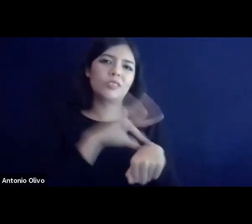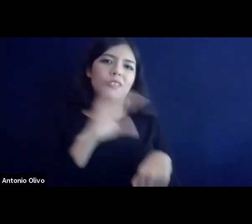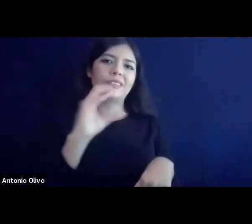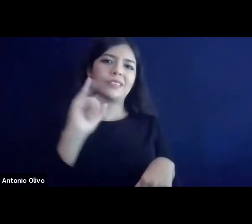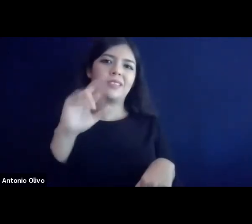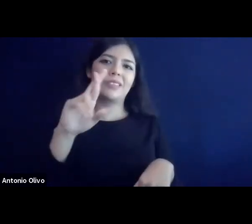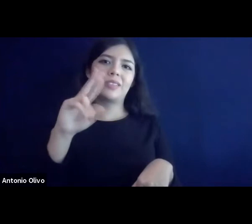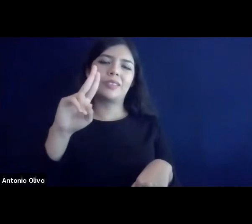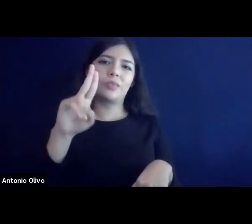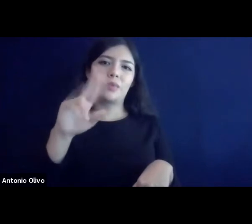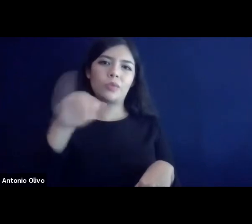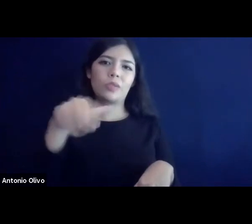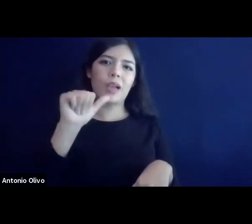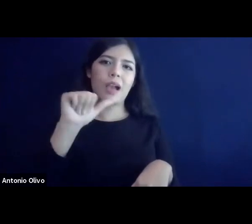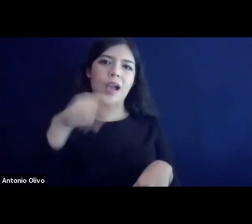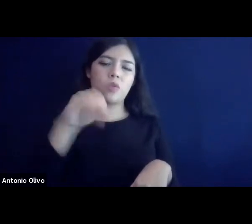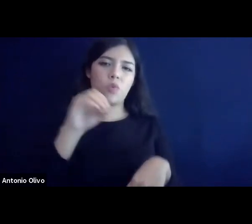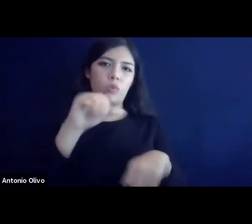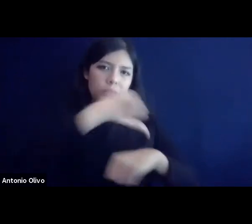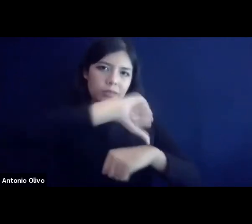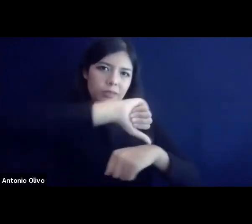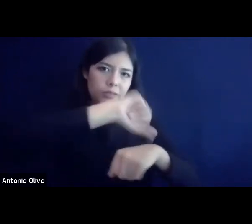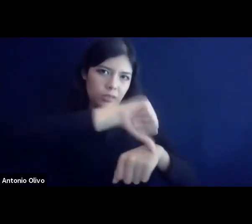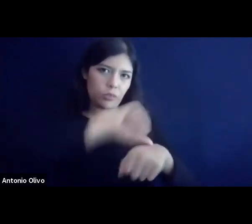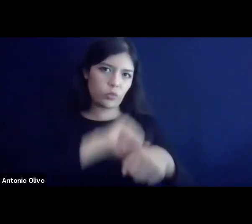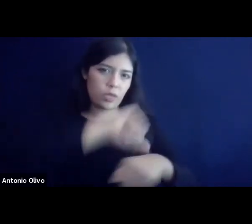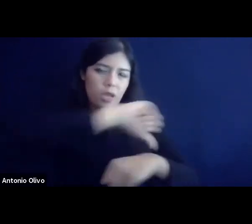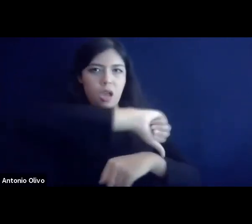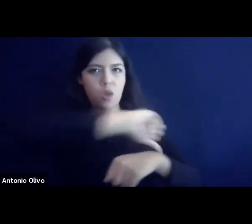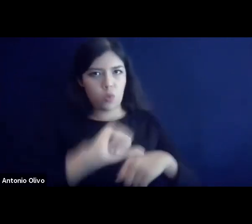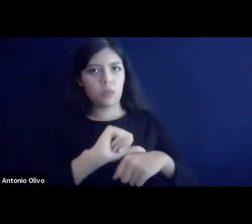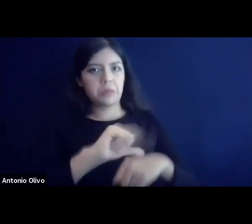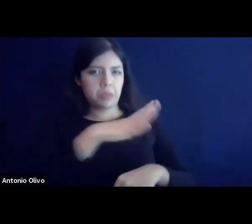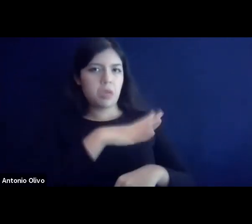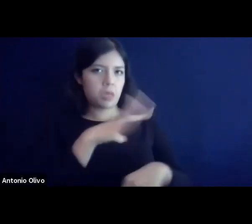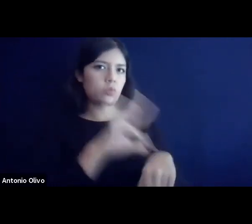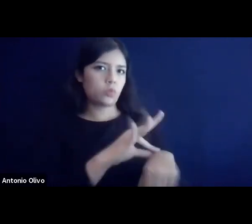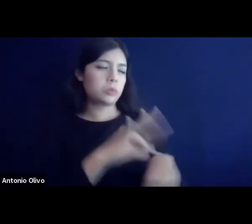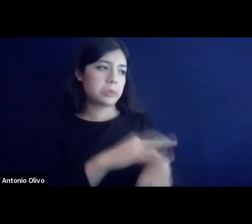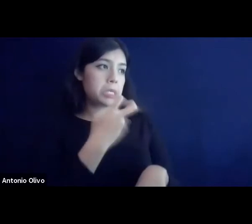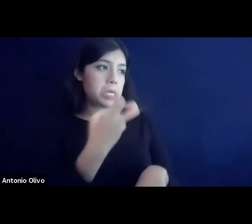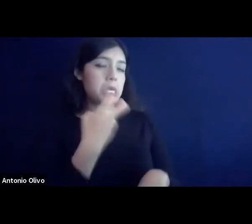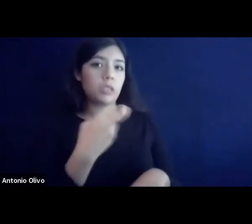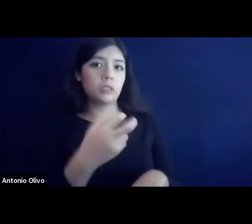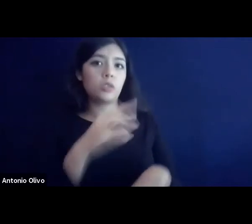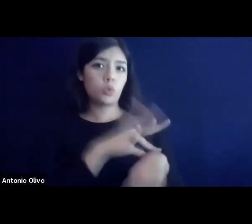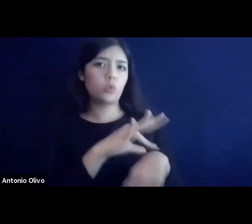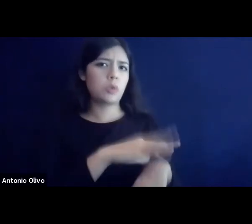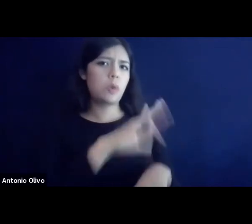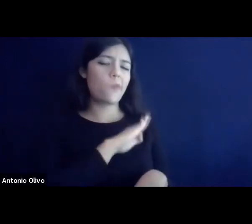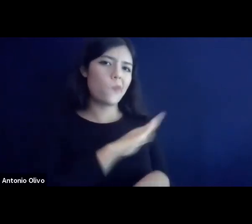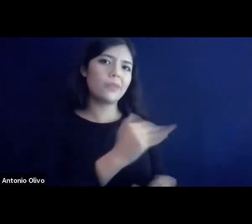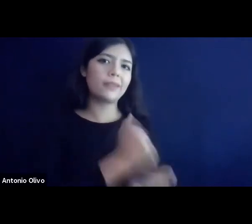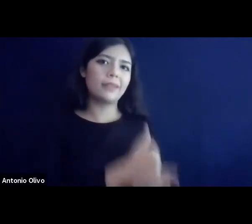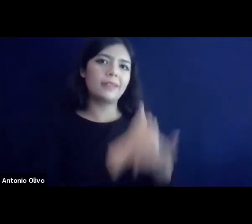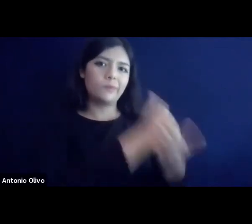un muy buen cirujano, ¿no? Y él cuenta con fulana, sutana, mangana, perengana, ¿no? y es muy